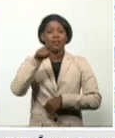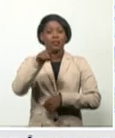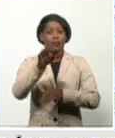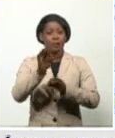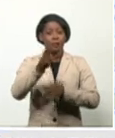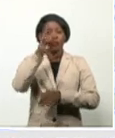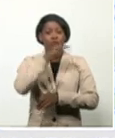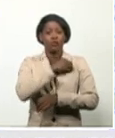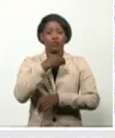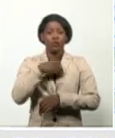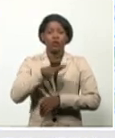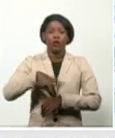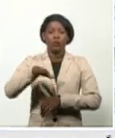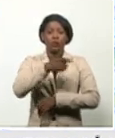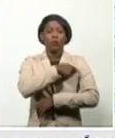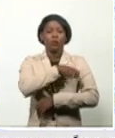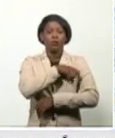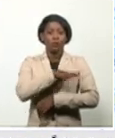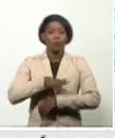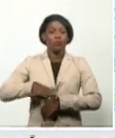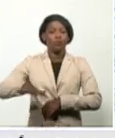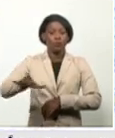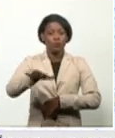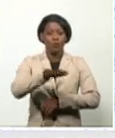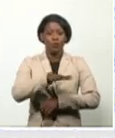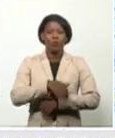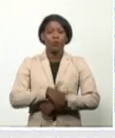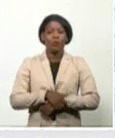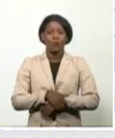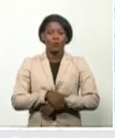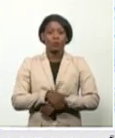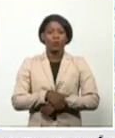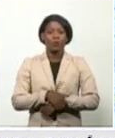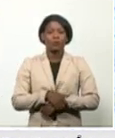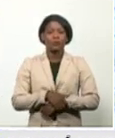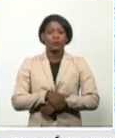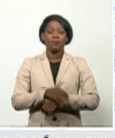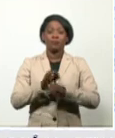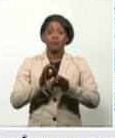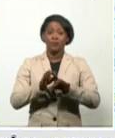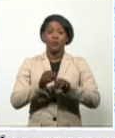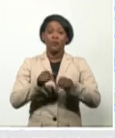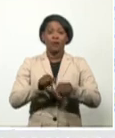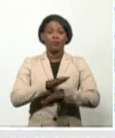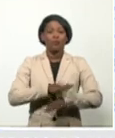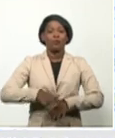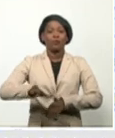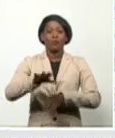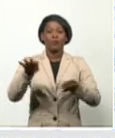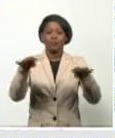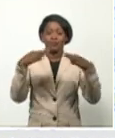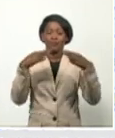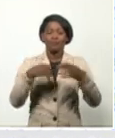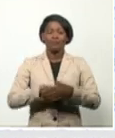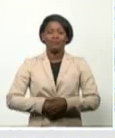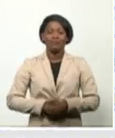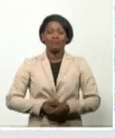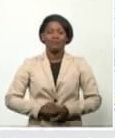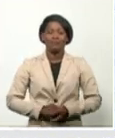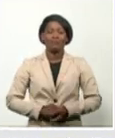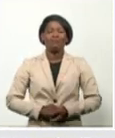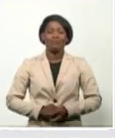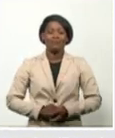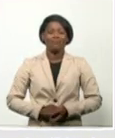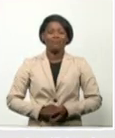sus preguntas, usuarios de redes sociales y otras plataformas digitales y, por supuesto, para todos los que nos siguen. Agdiel, volvemos contigo.